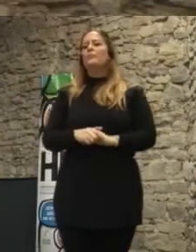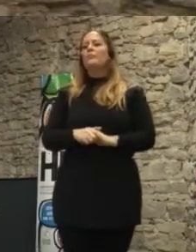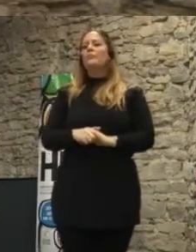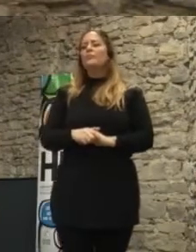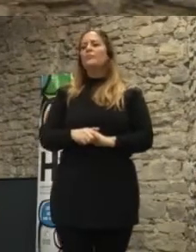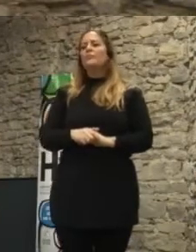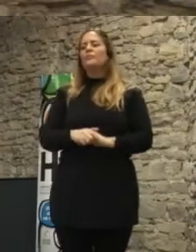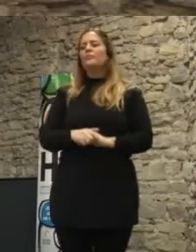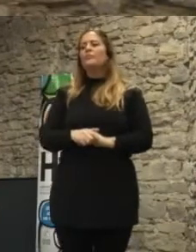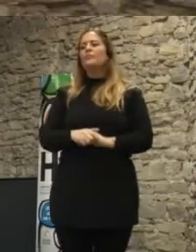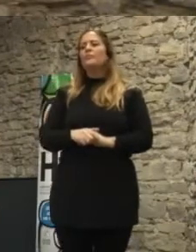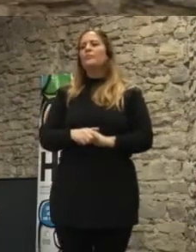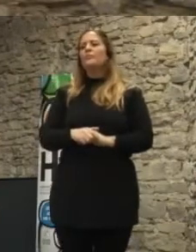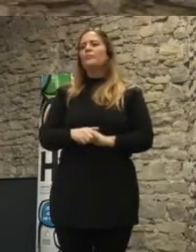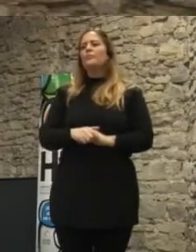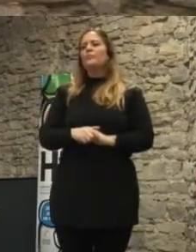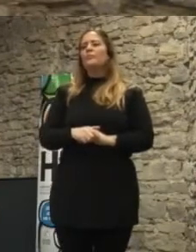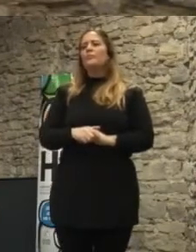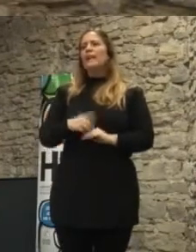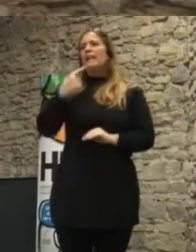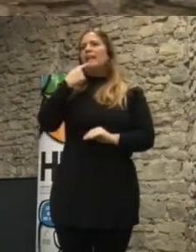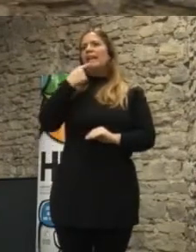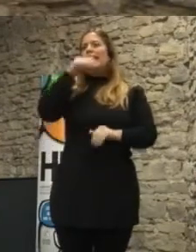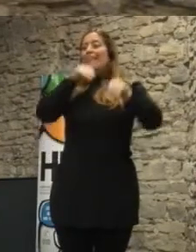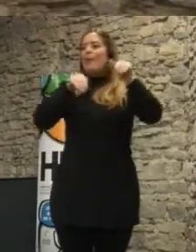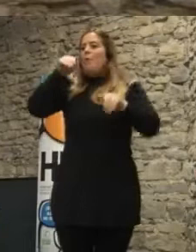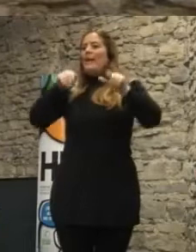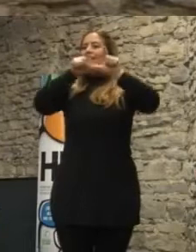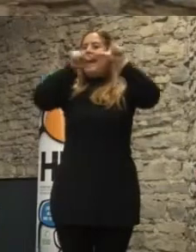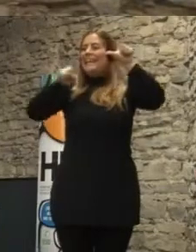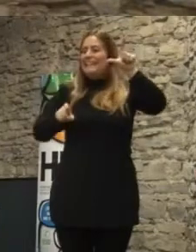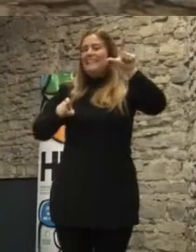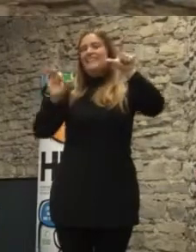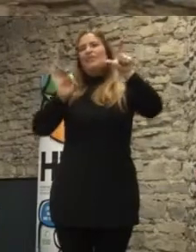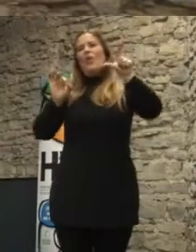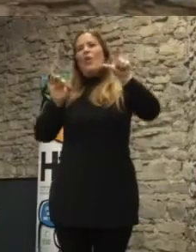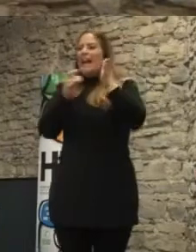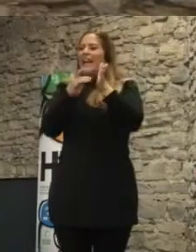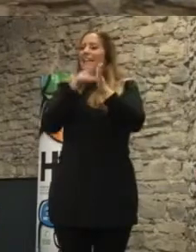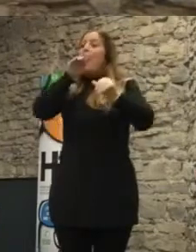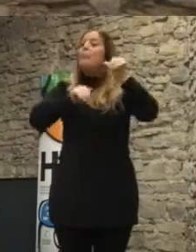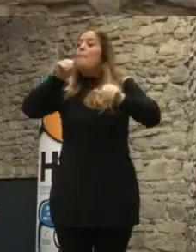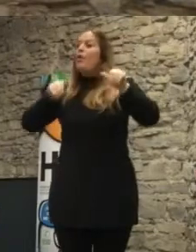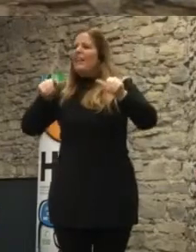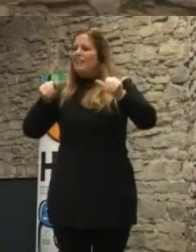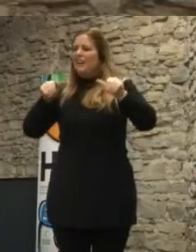Una crisis, no sé si crisis de la democracia, debilitamiento de la calidad democrática…